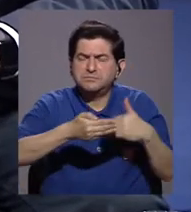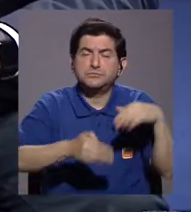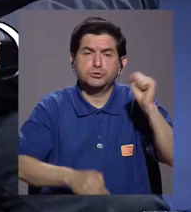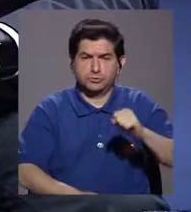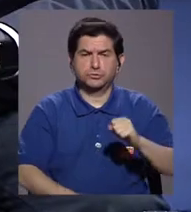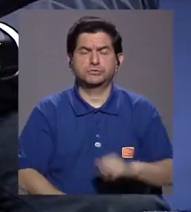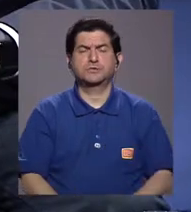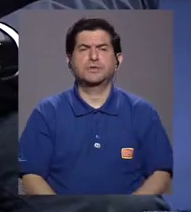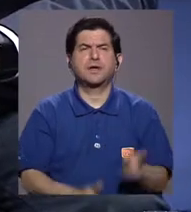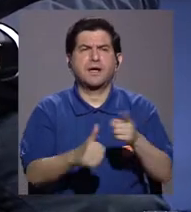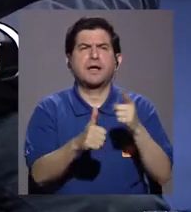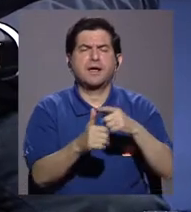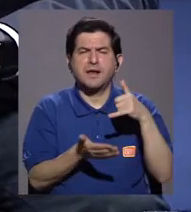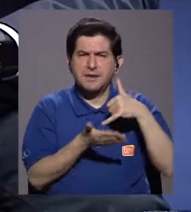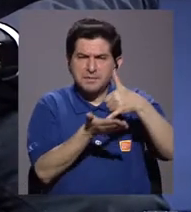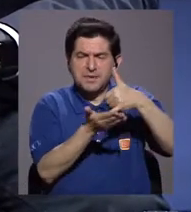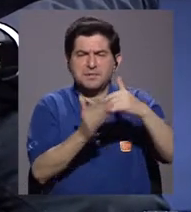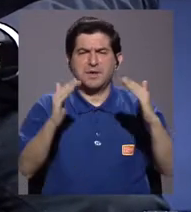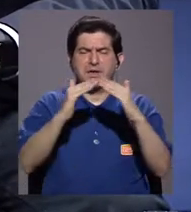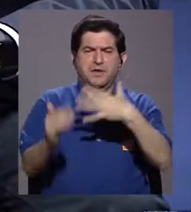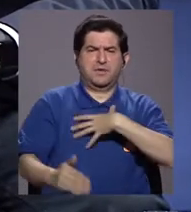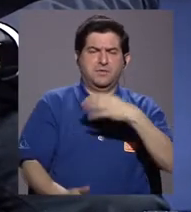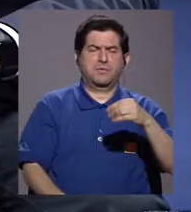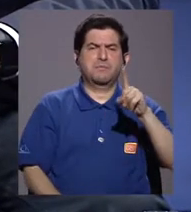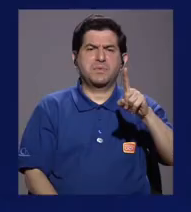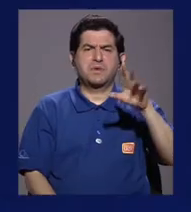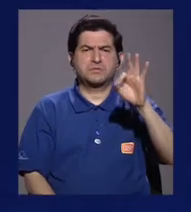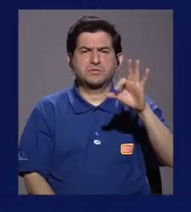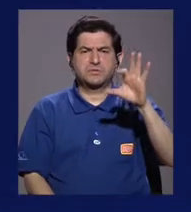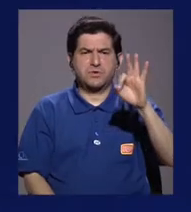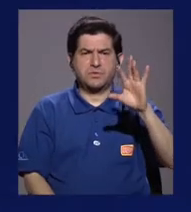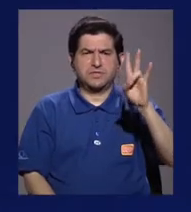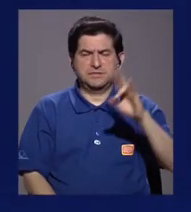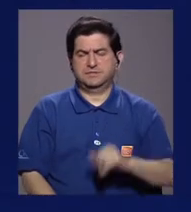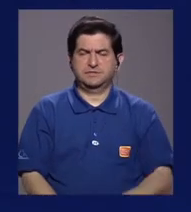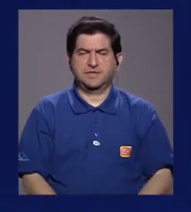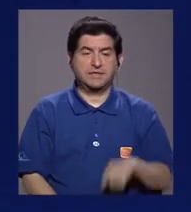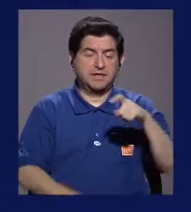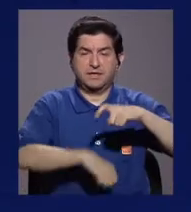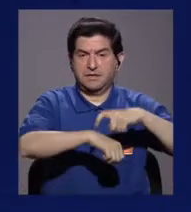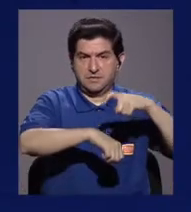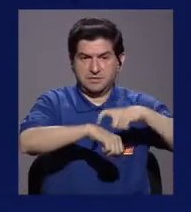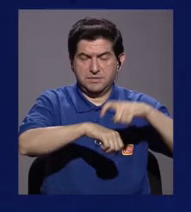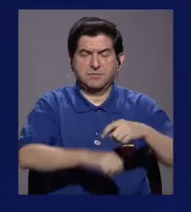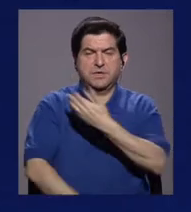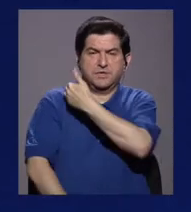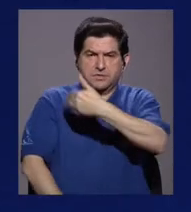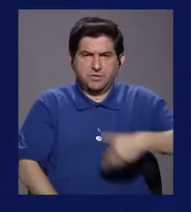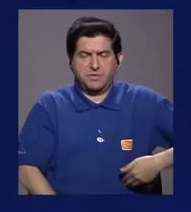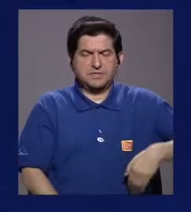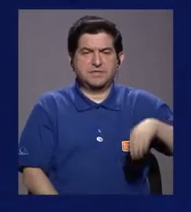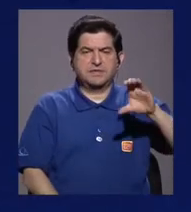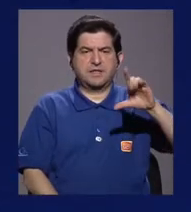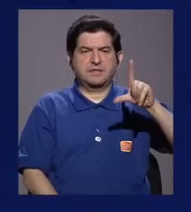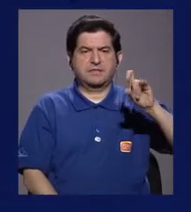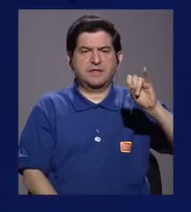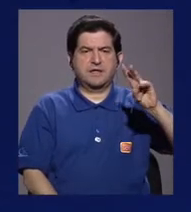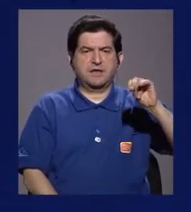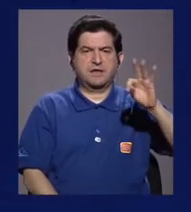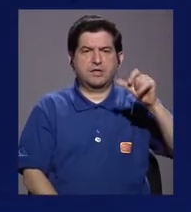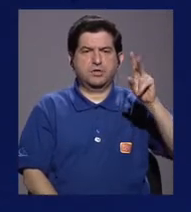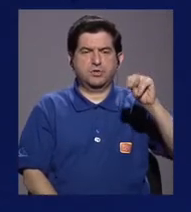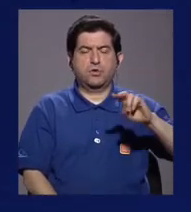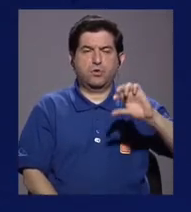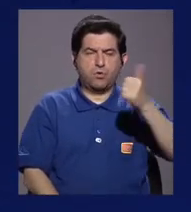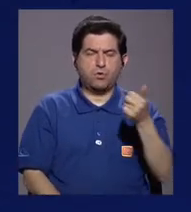reciente el primer reconocimiento de la casa blanca lo recibimos en 1997 por el entonces presidente clinton